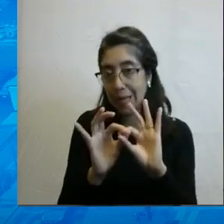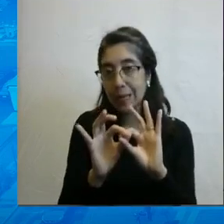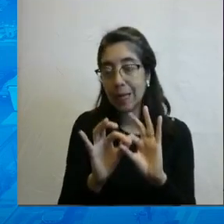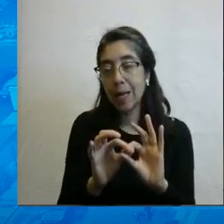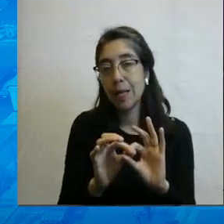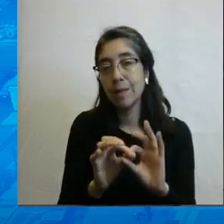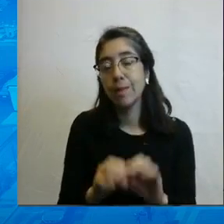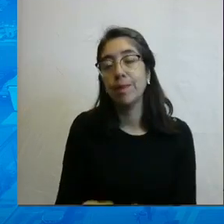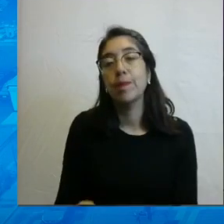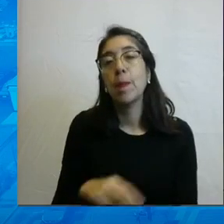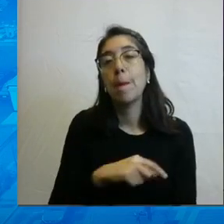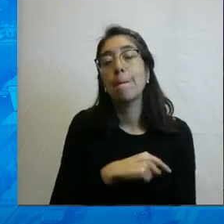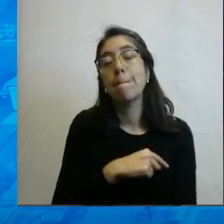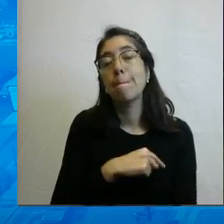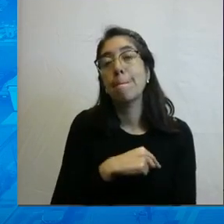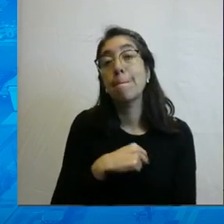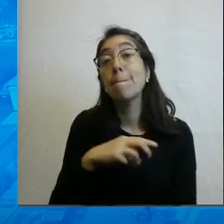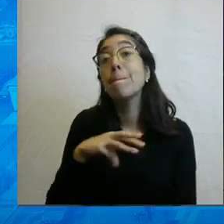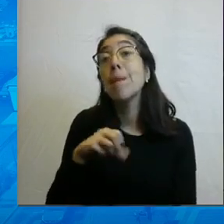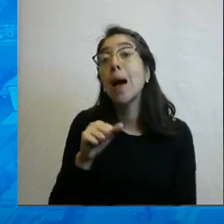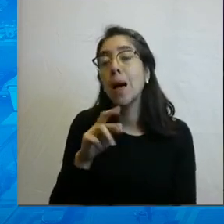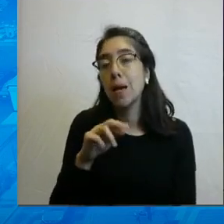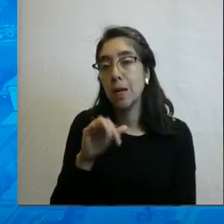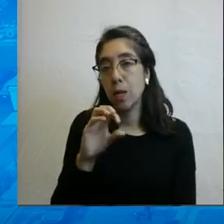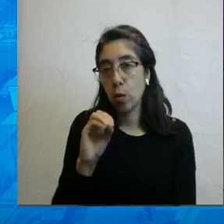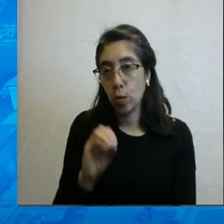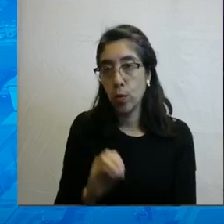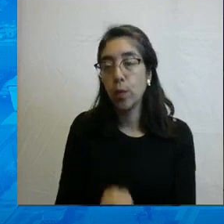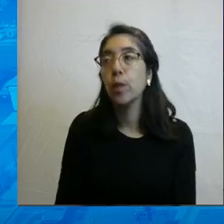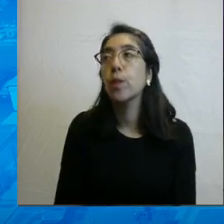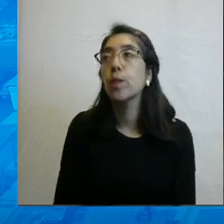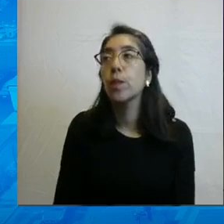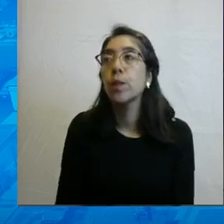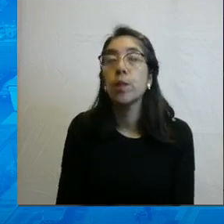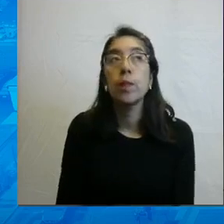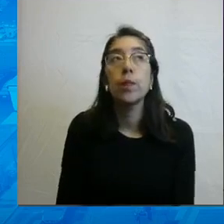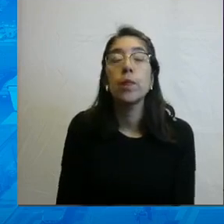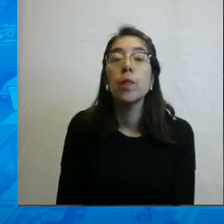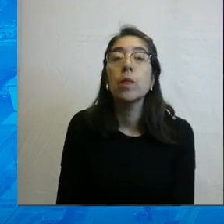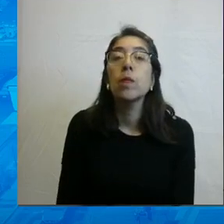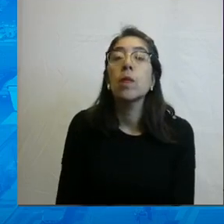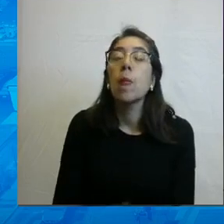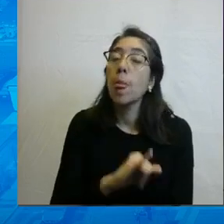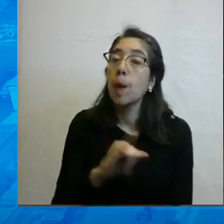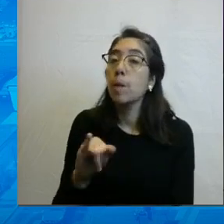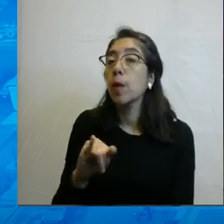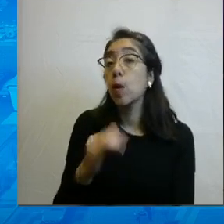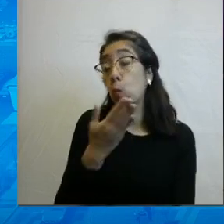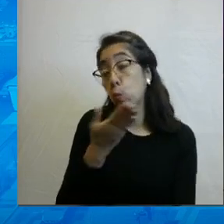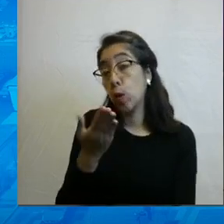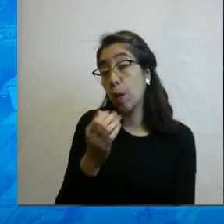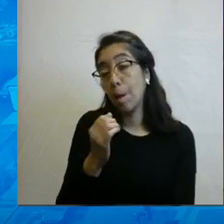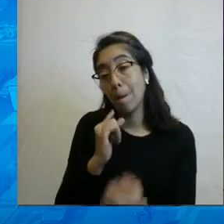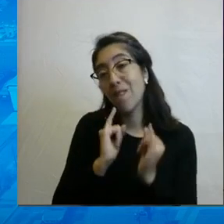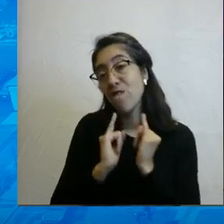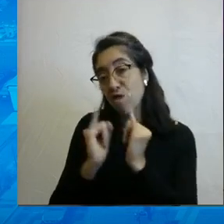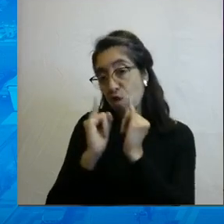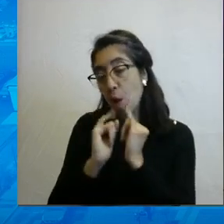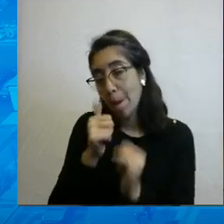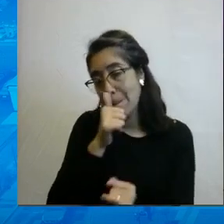plantear esta situación y lo van a atender entonces para tomarle los datos en forma